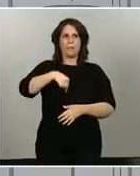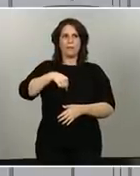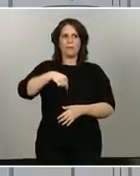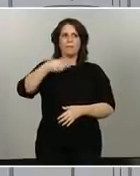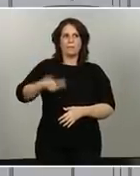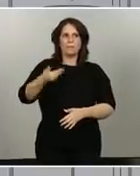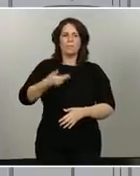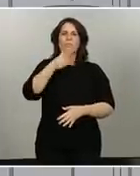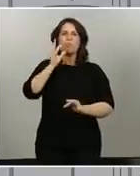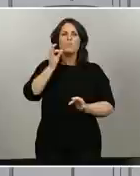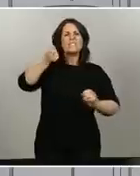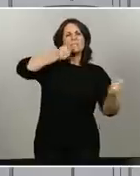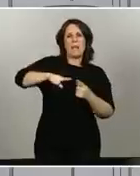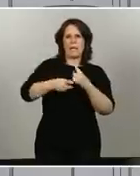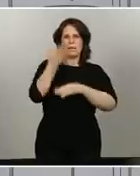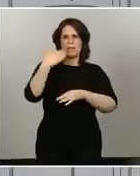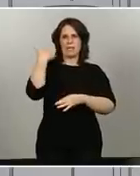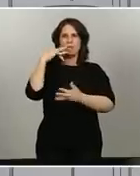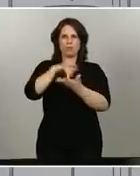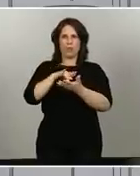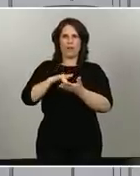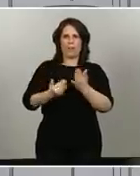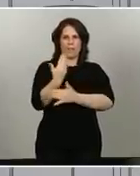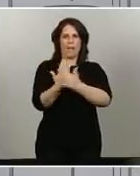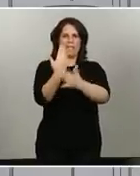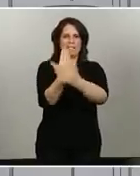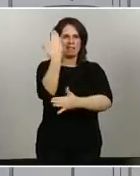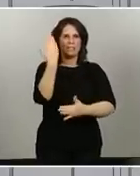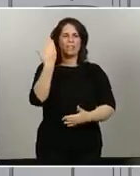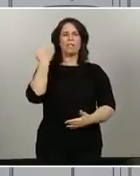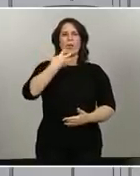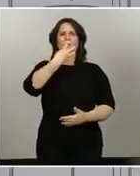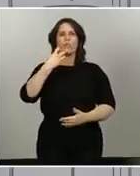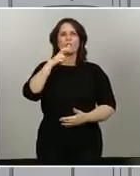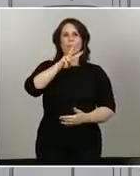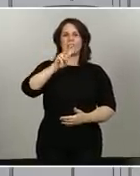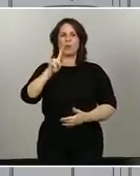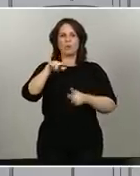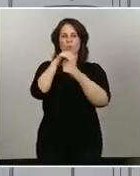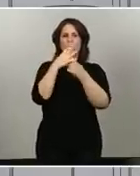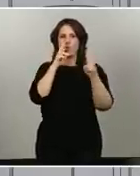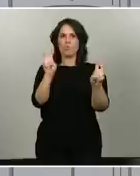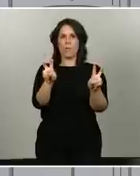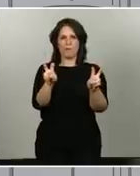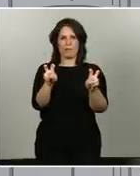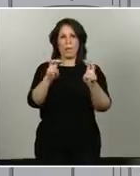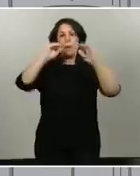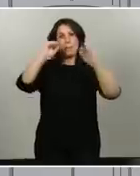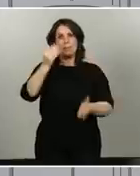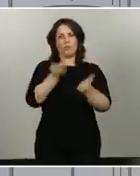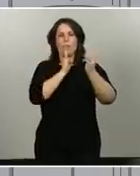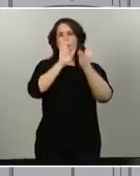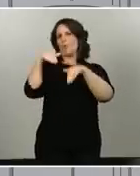muy similar a la que hemos estado observando todos estos días. Tenemos 421 casos nuevos, son menos que los últimos días, pero como